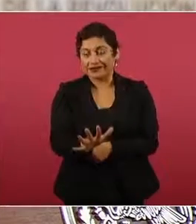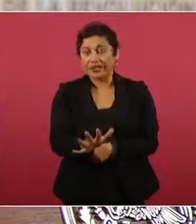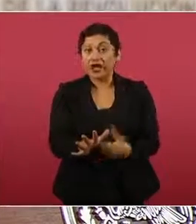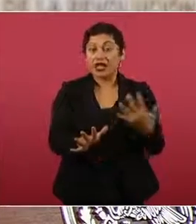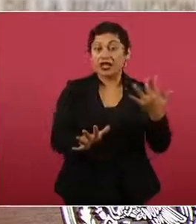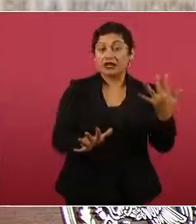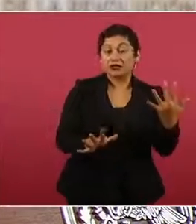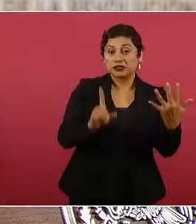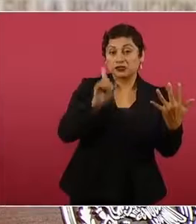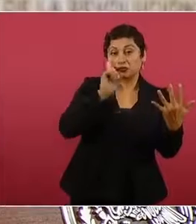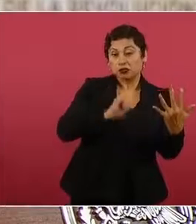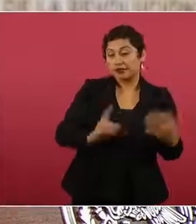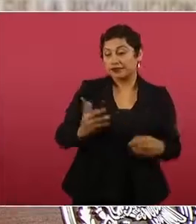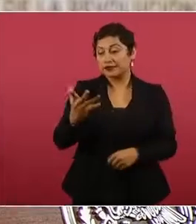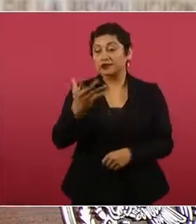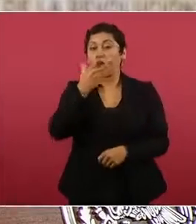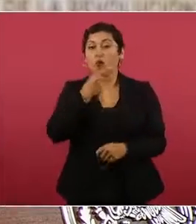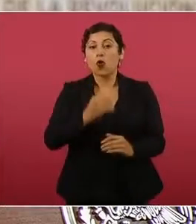hombres.